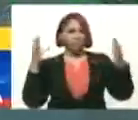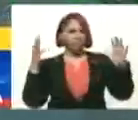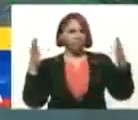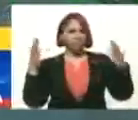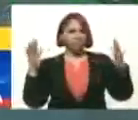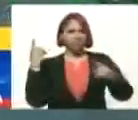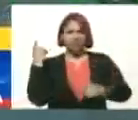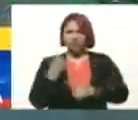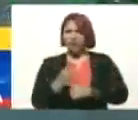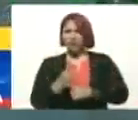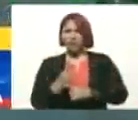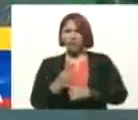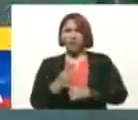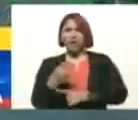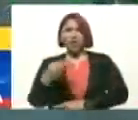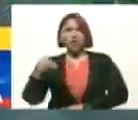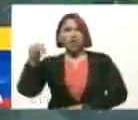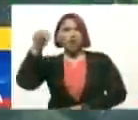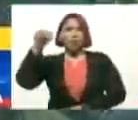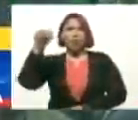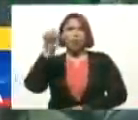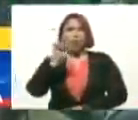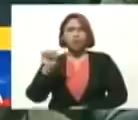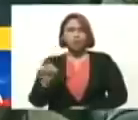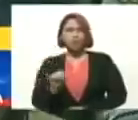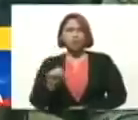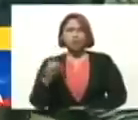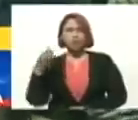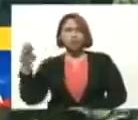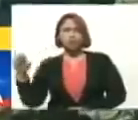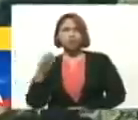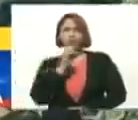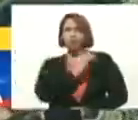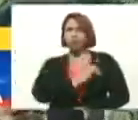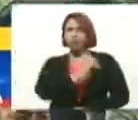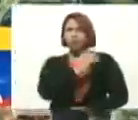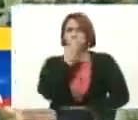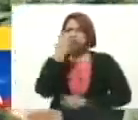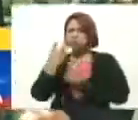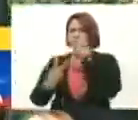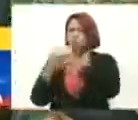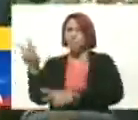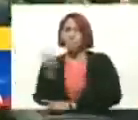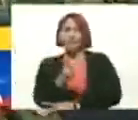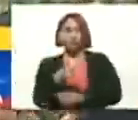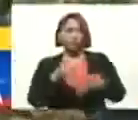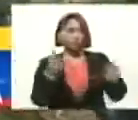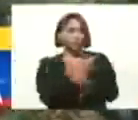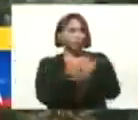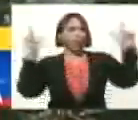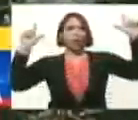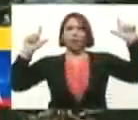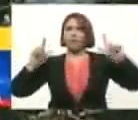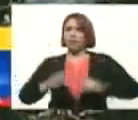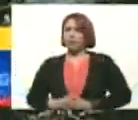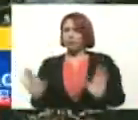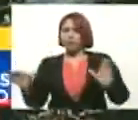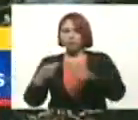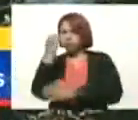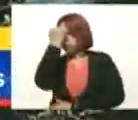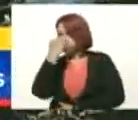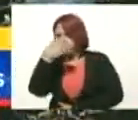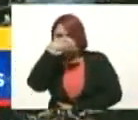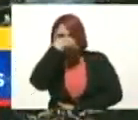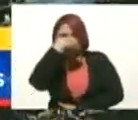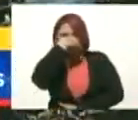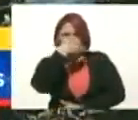palmo, de norte a sur, de este a oeste, Venezuela tierra libre de TANCOL,